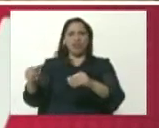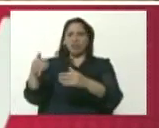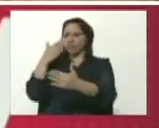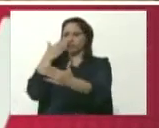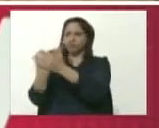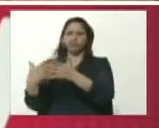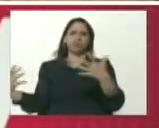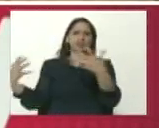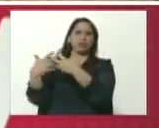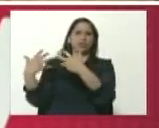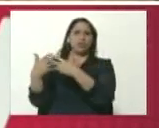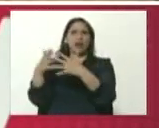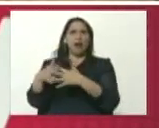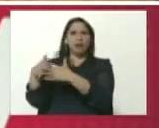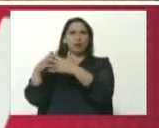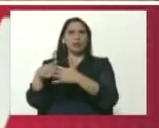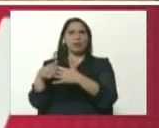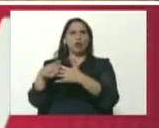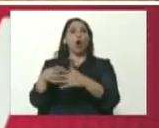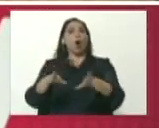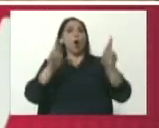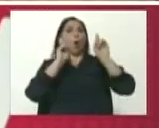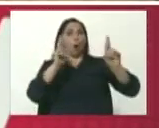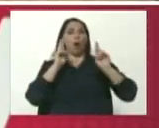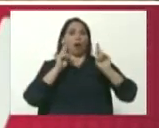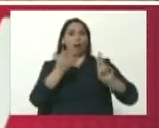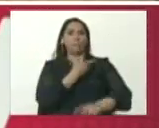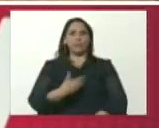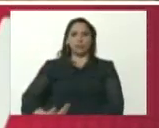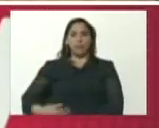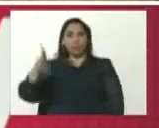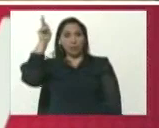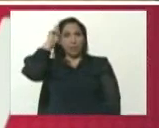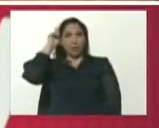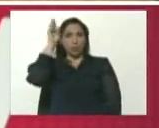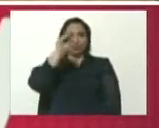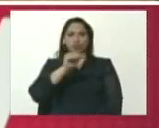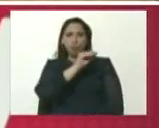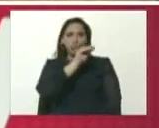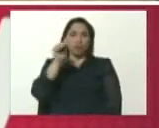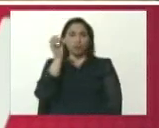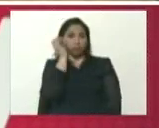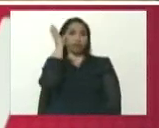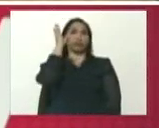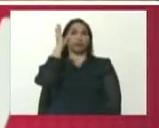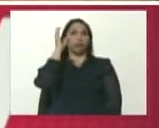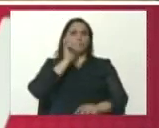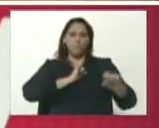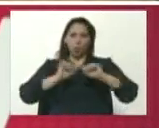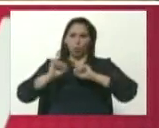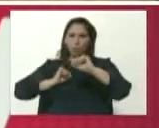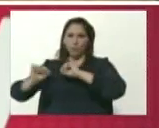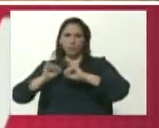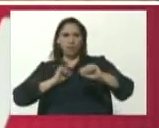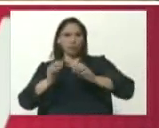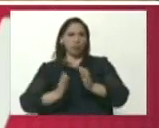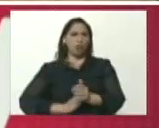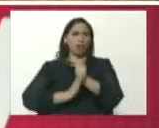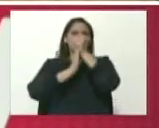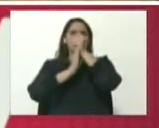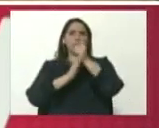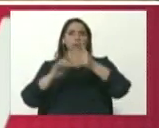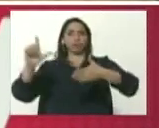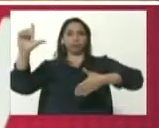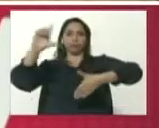comandante como usted en mi Perú. Dios lo bendiga siempre. Surgirán los movimientos y los líderes, y